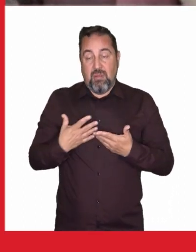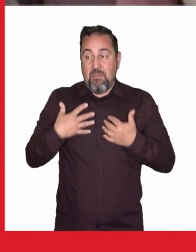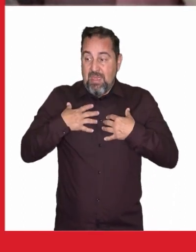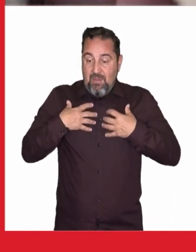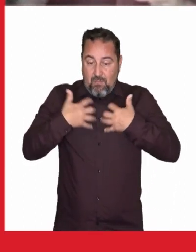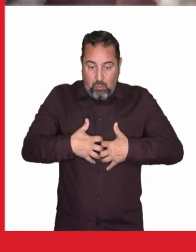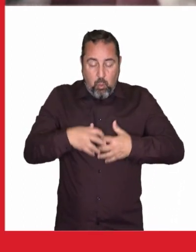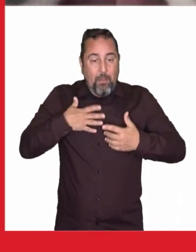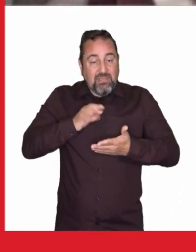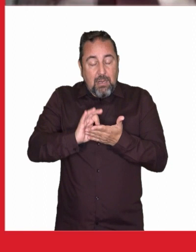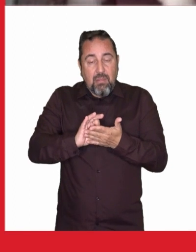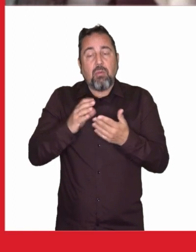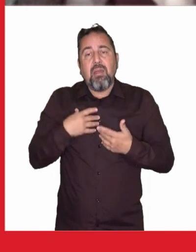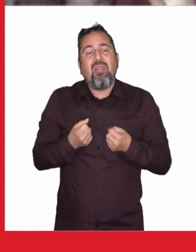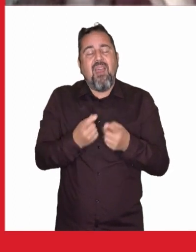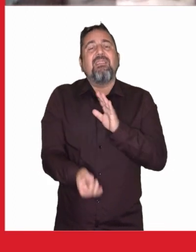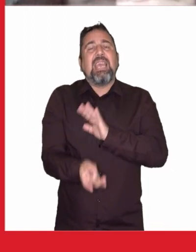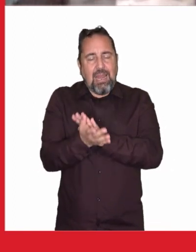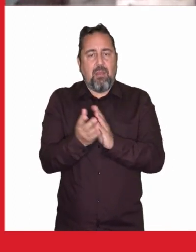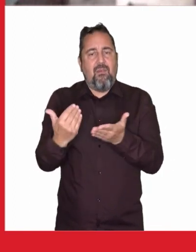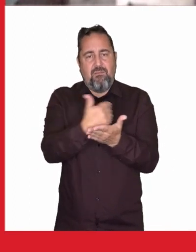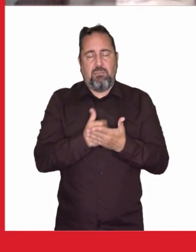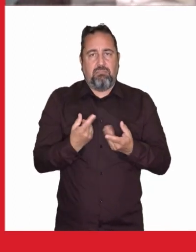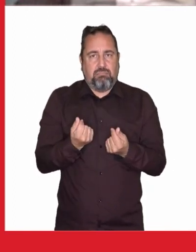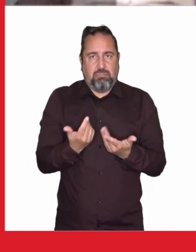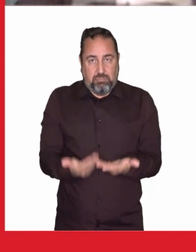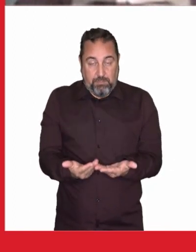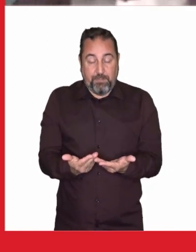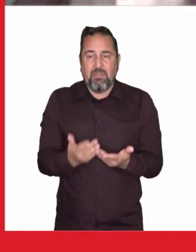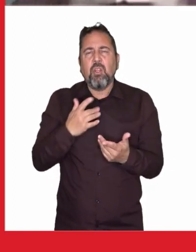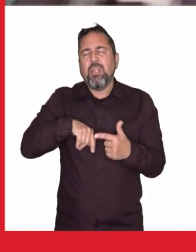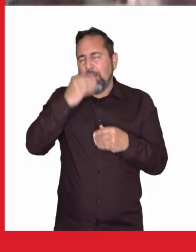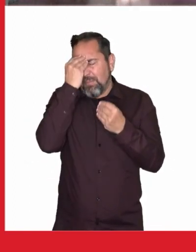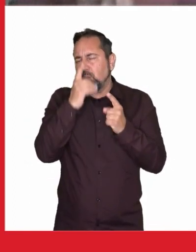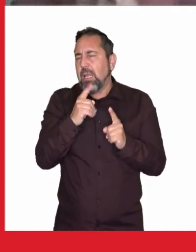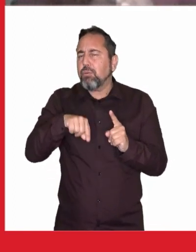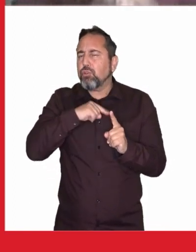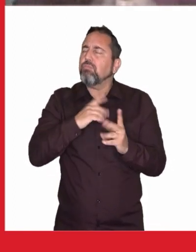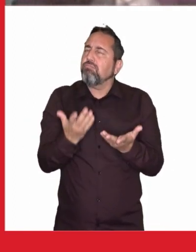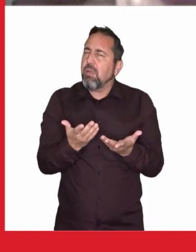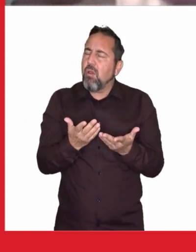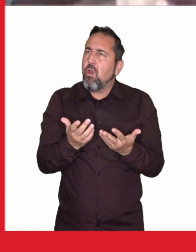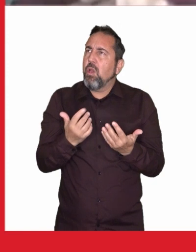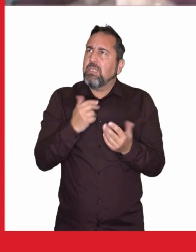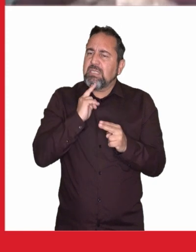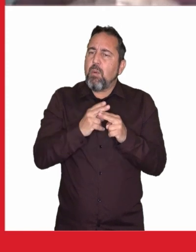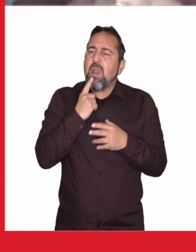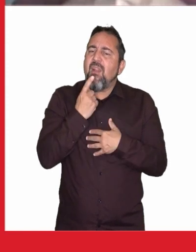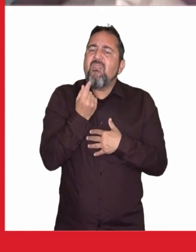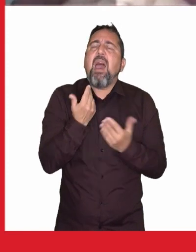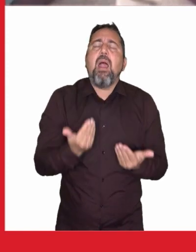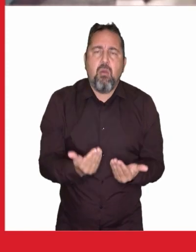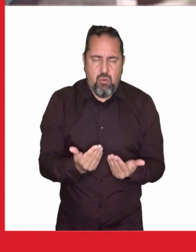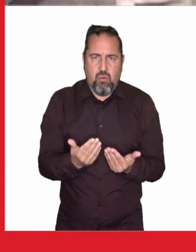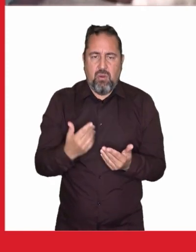propuesta de valor es capaz de generarse un ingreso por ella, ¿vale? Y las preguntas así como que os podéis hacer para esto